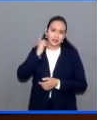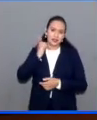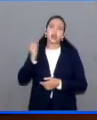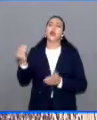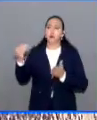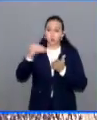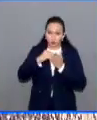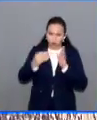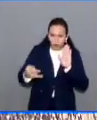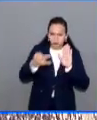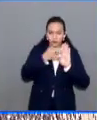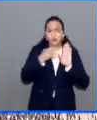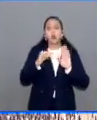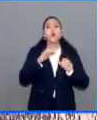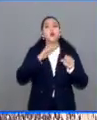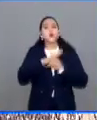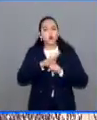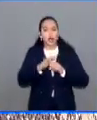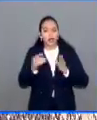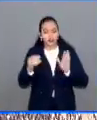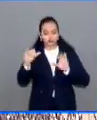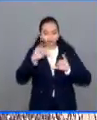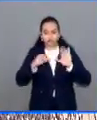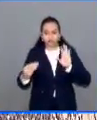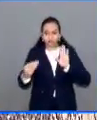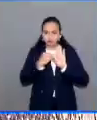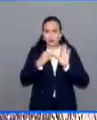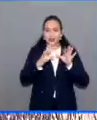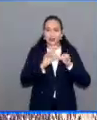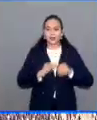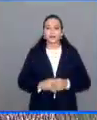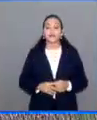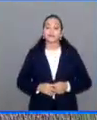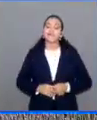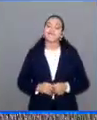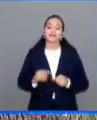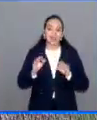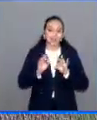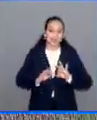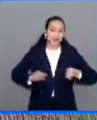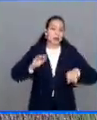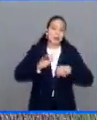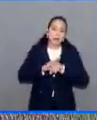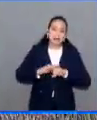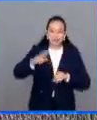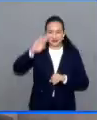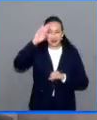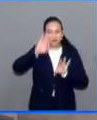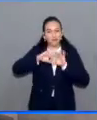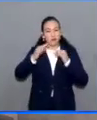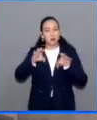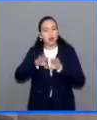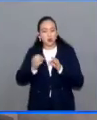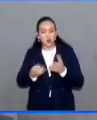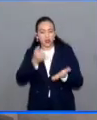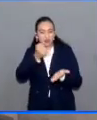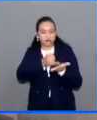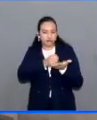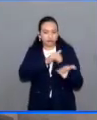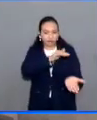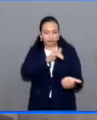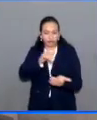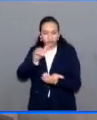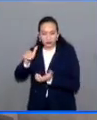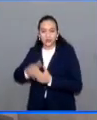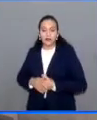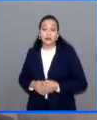el fondo. Insistieron en la necesidad de un mayor espacio fiscal que se tiene que hacer de forma sostenible y que tendría que venir